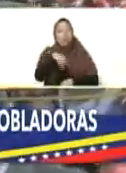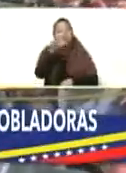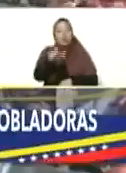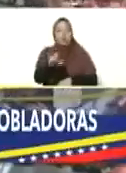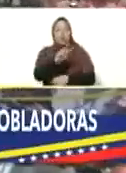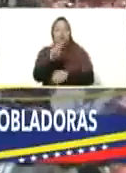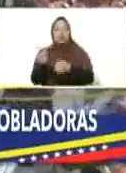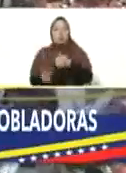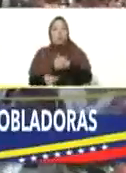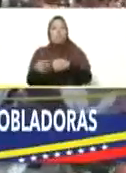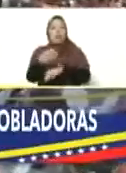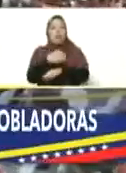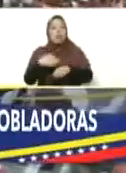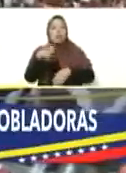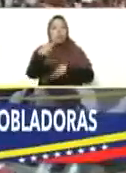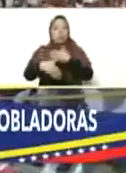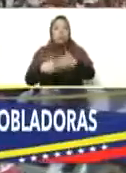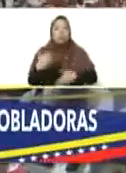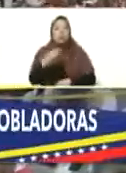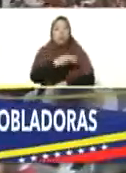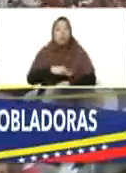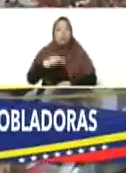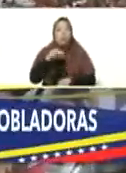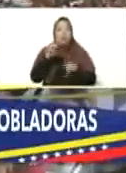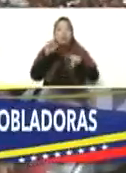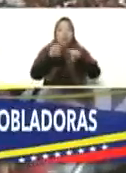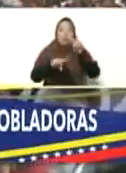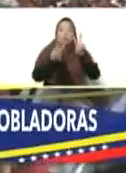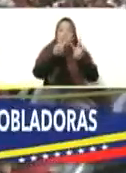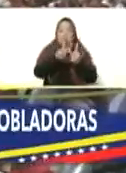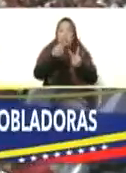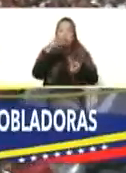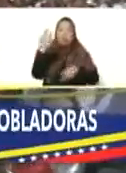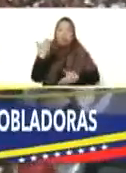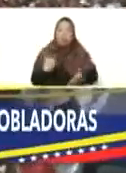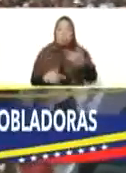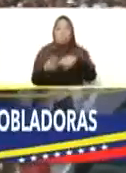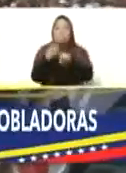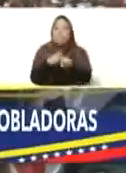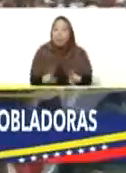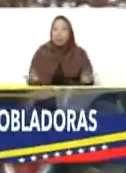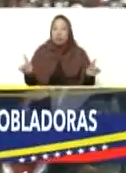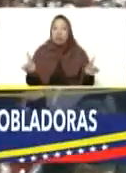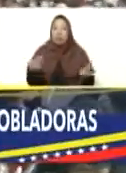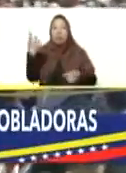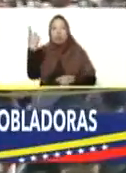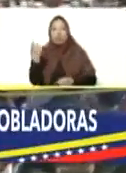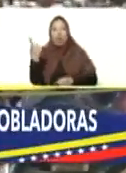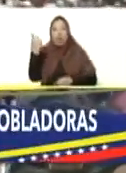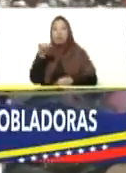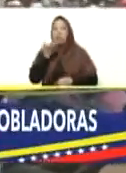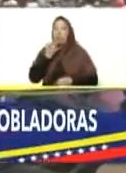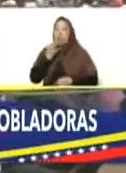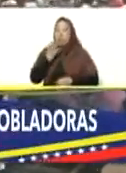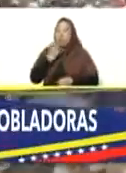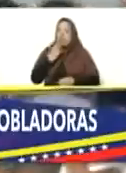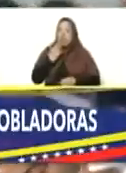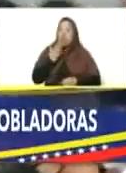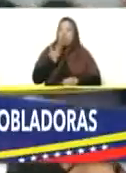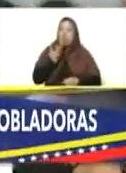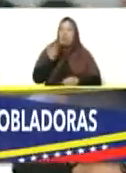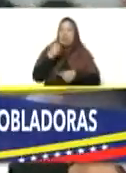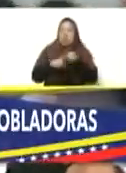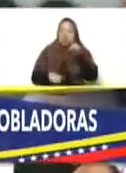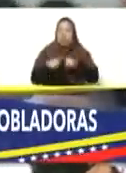través de la gran misión ha venido dando los materiales que dispone pero digamos haría falta por ejemplo hacer o